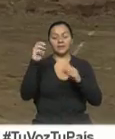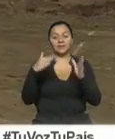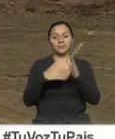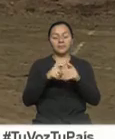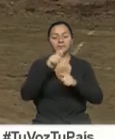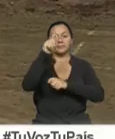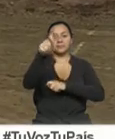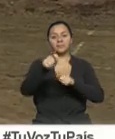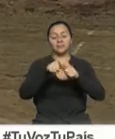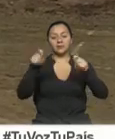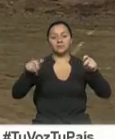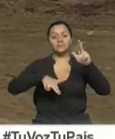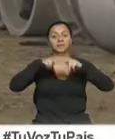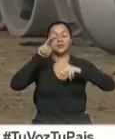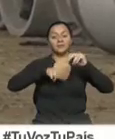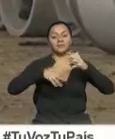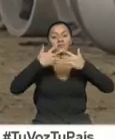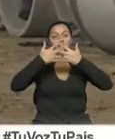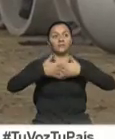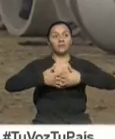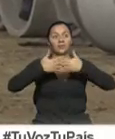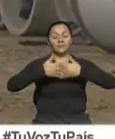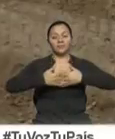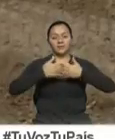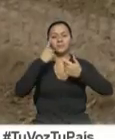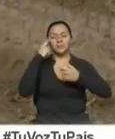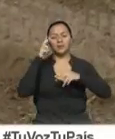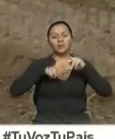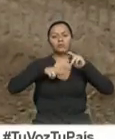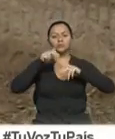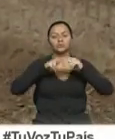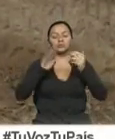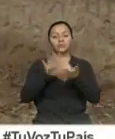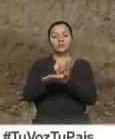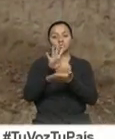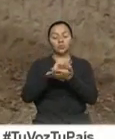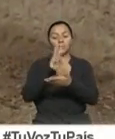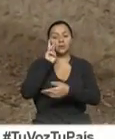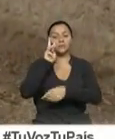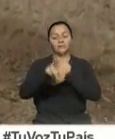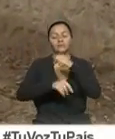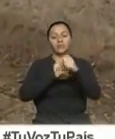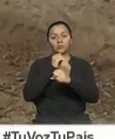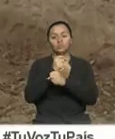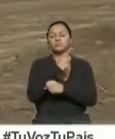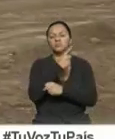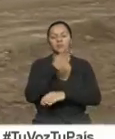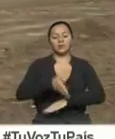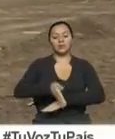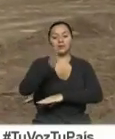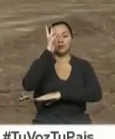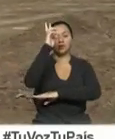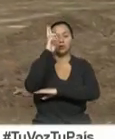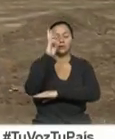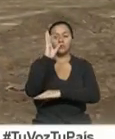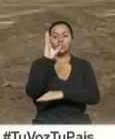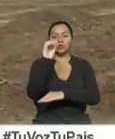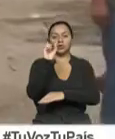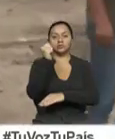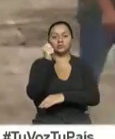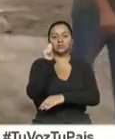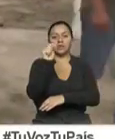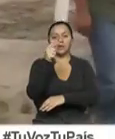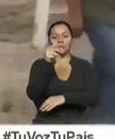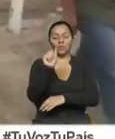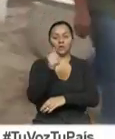cuadrados se edifica la fábrica de las unidades educativas siglo XXI, ubicada en la vía Rocafuerte-Tosagua. El presidente